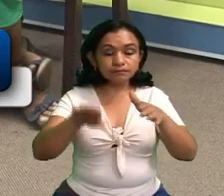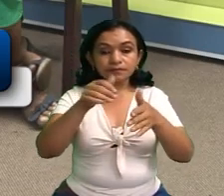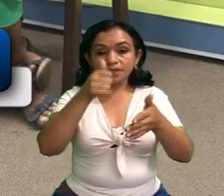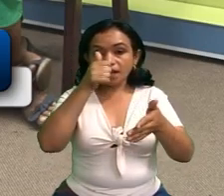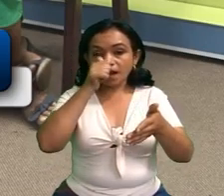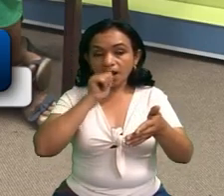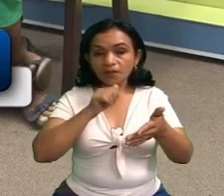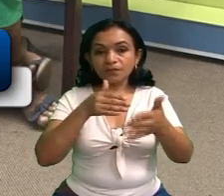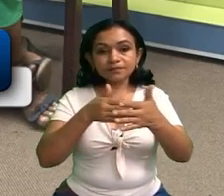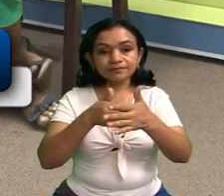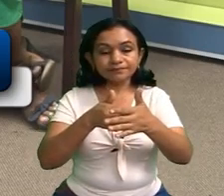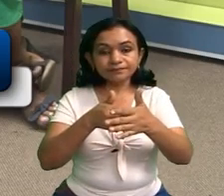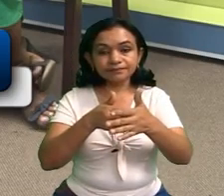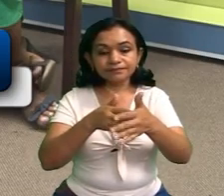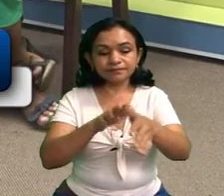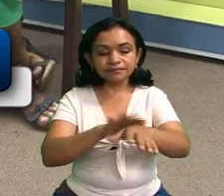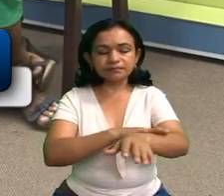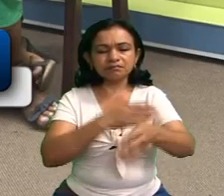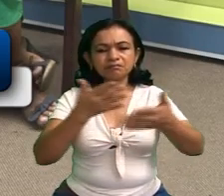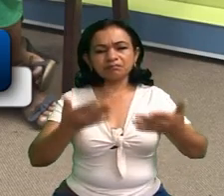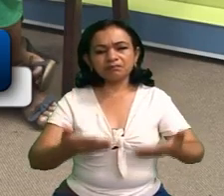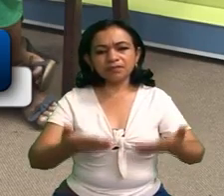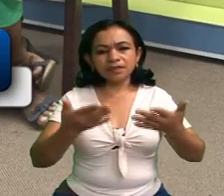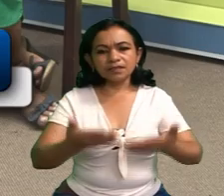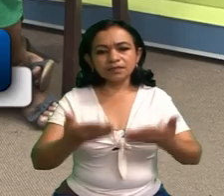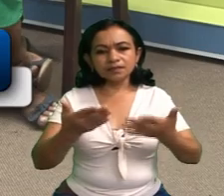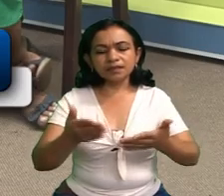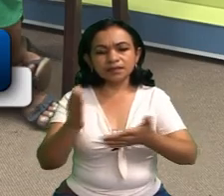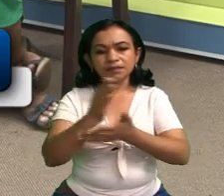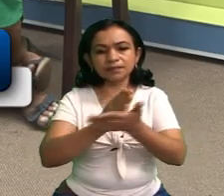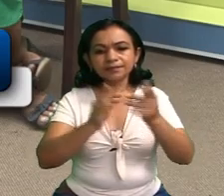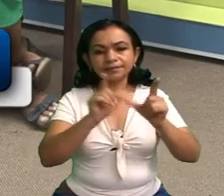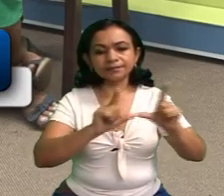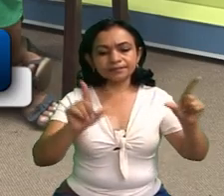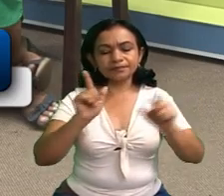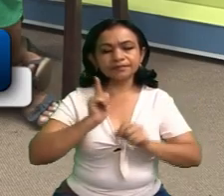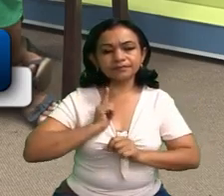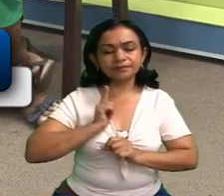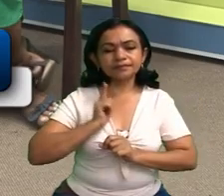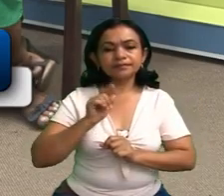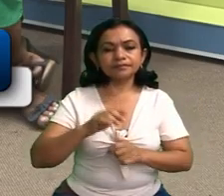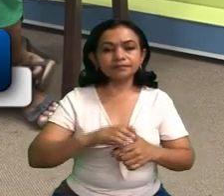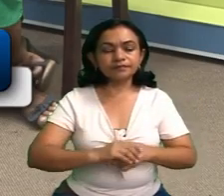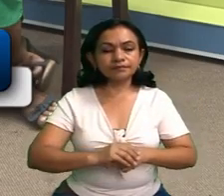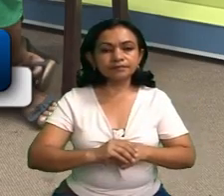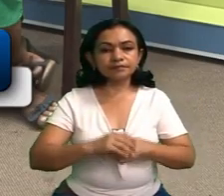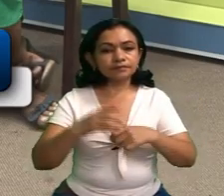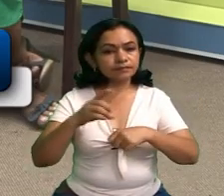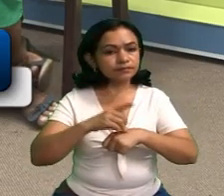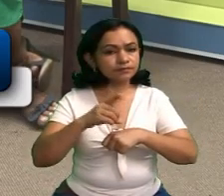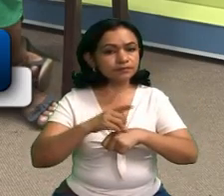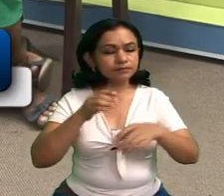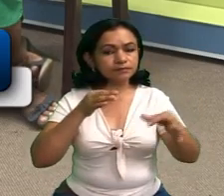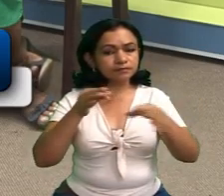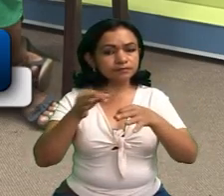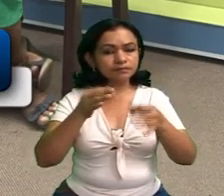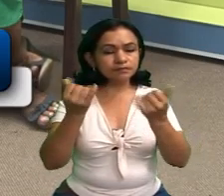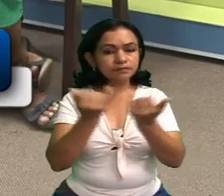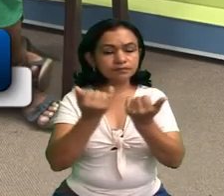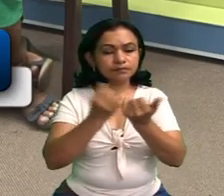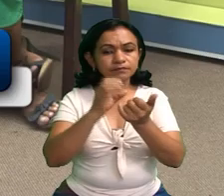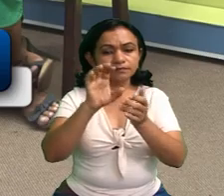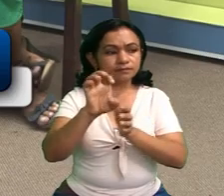agua y una sensación de pesadez, sobre todo en los sitios donde tenemos celulitis. Ahora, doctora, también esto tiene este padecimiento